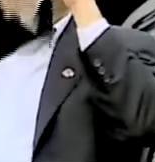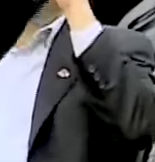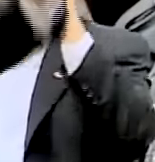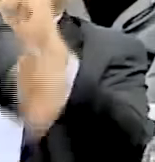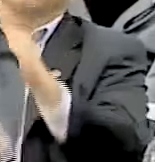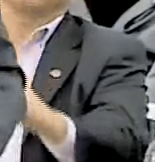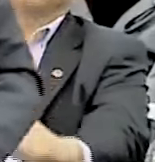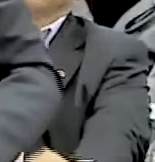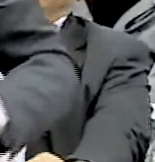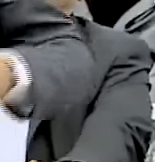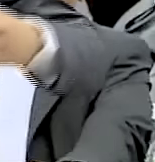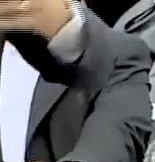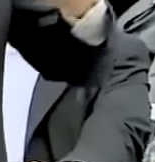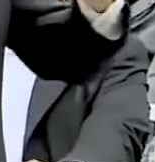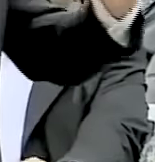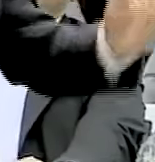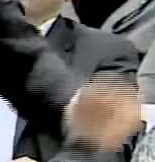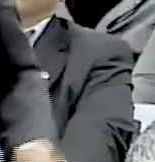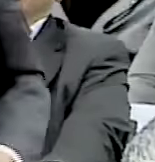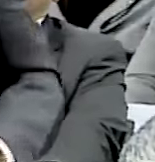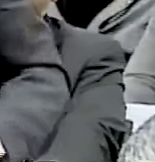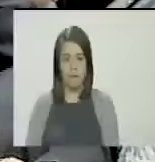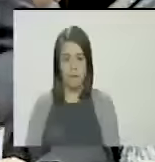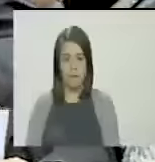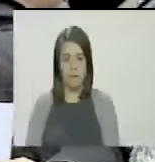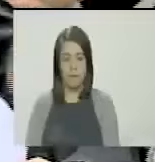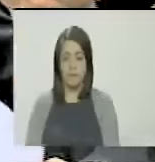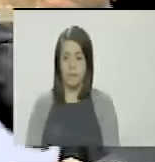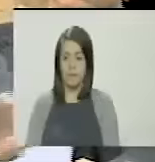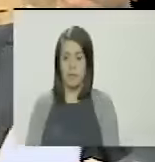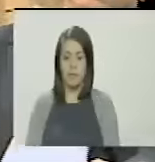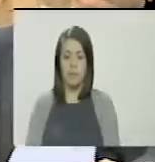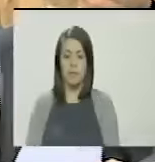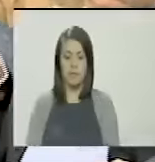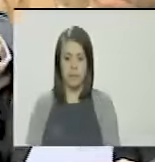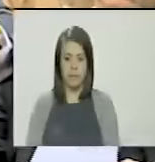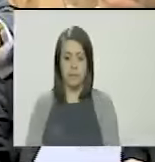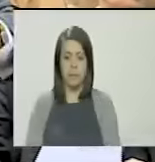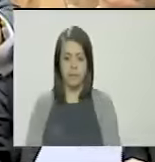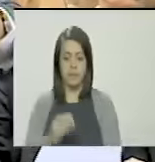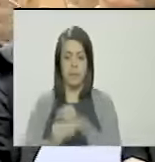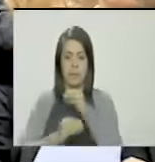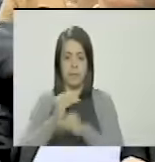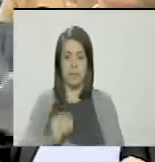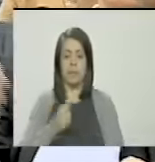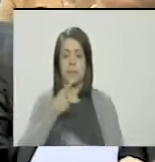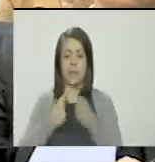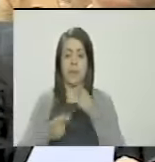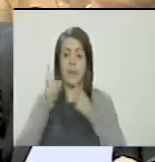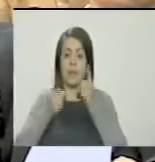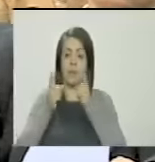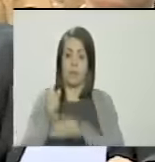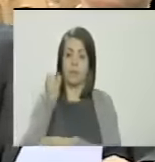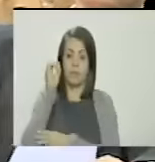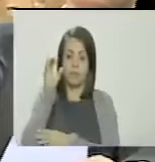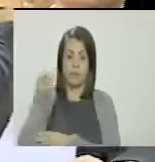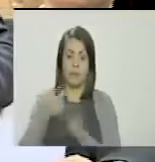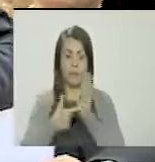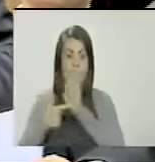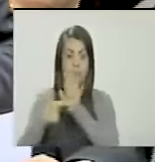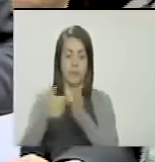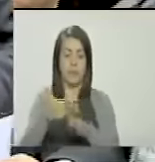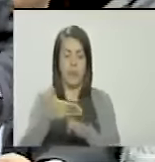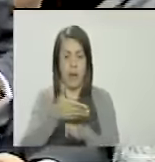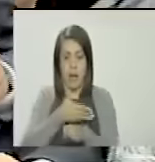conflictos, las metas que nos planteamos como parlamentarios. Creo que, como han mencionado algunos parlamentarios que me han